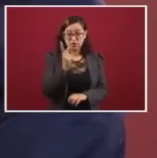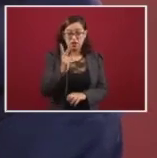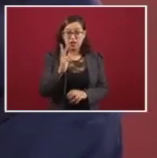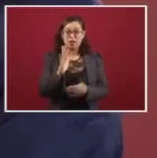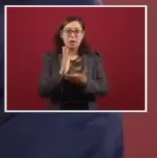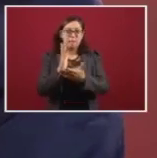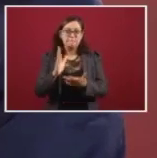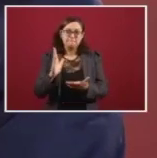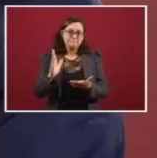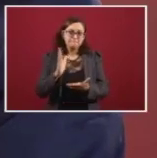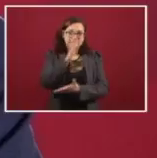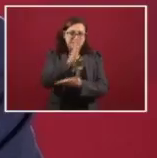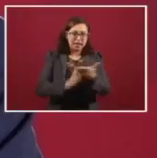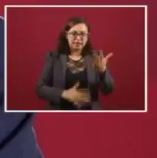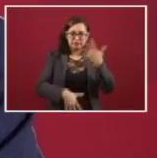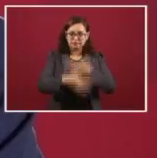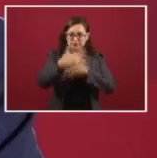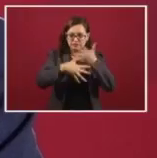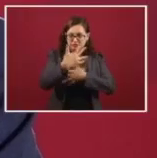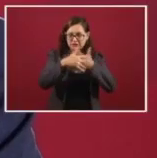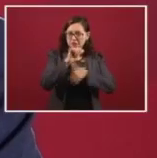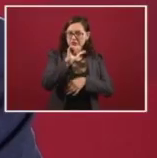hay homicidios.